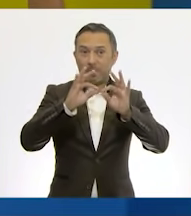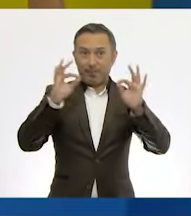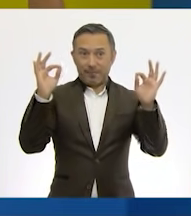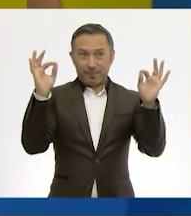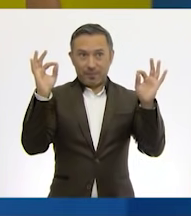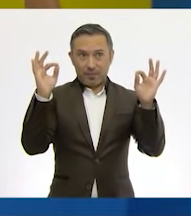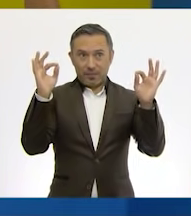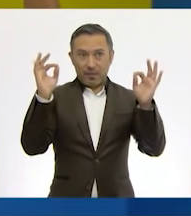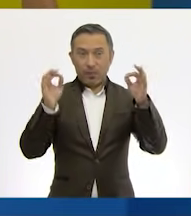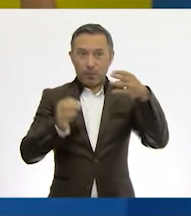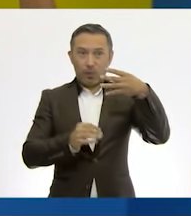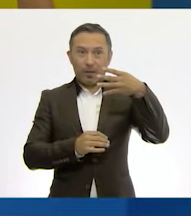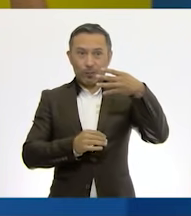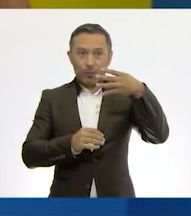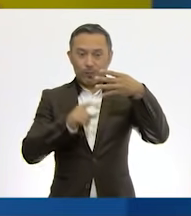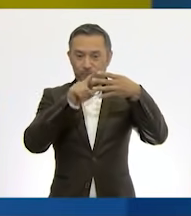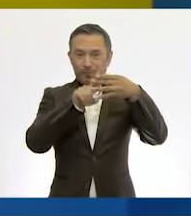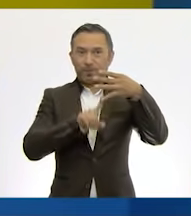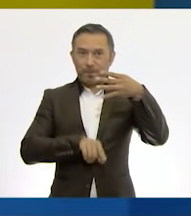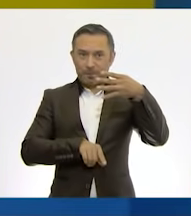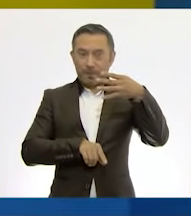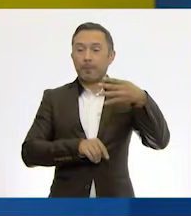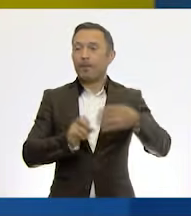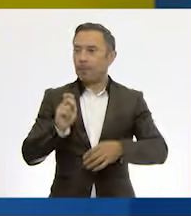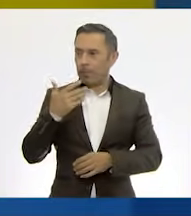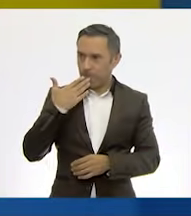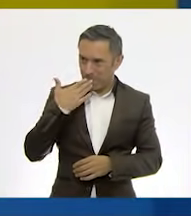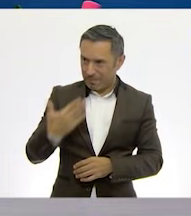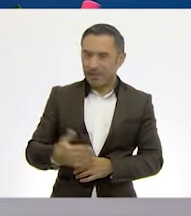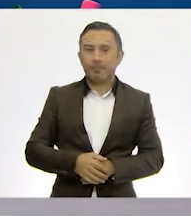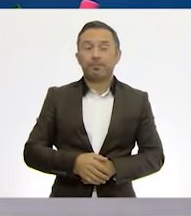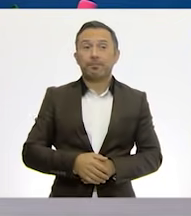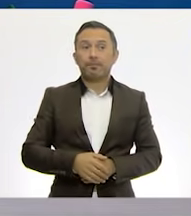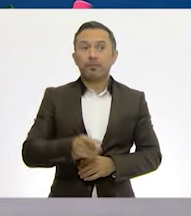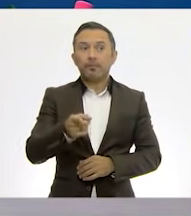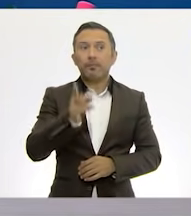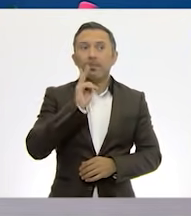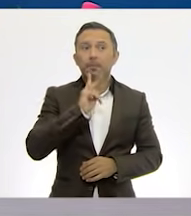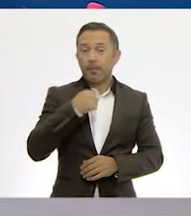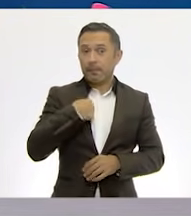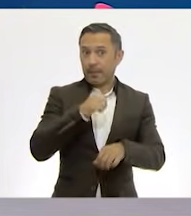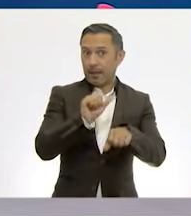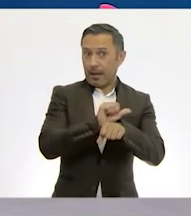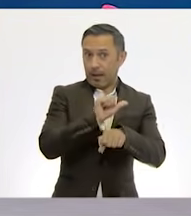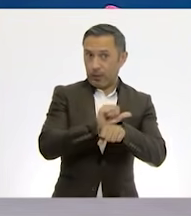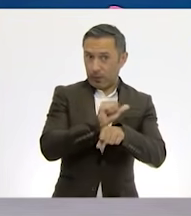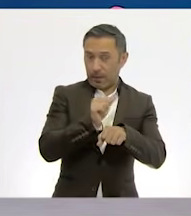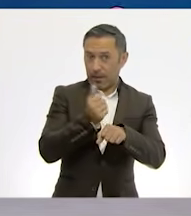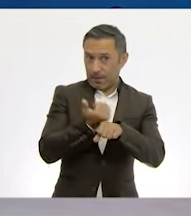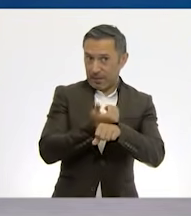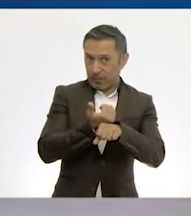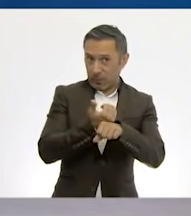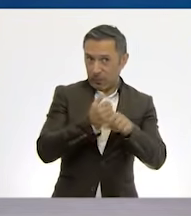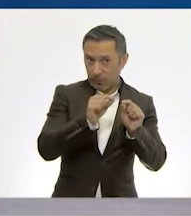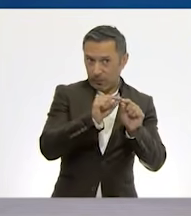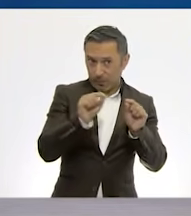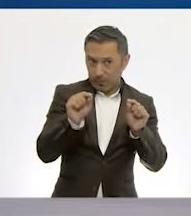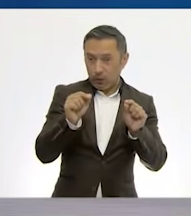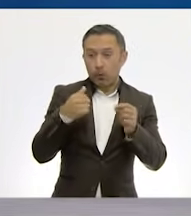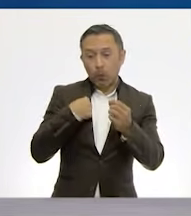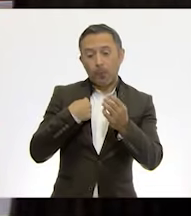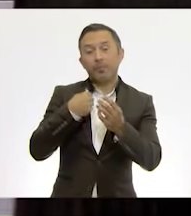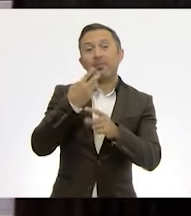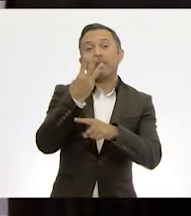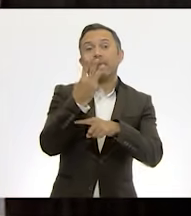los cuartos. Efectivamente. Entonces, si me apoyas en la recta que sería de mi coche amarillo, a mí me tocaron tres